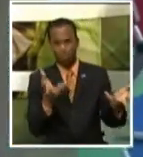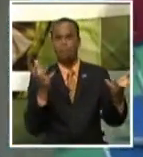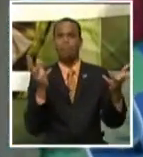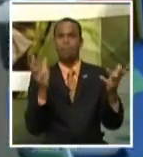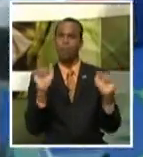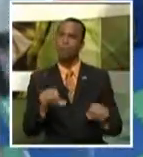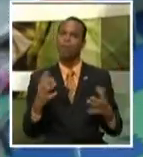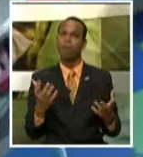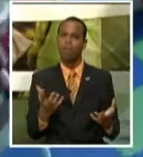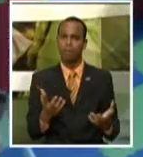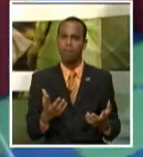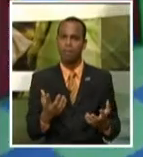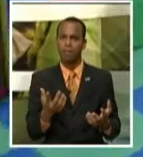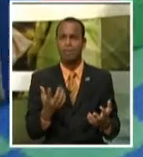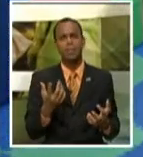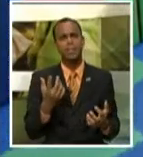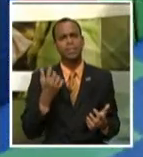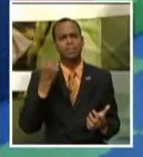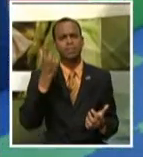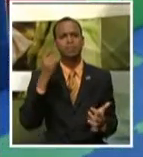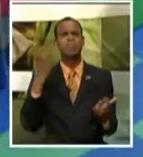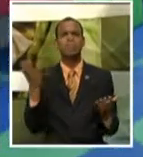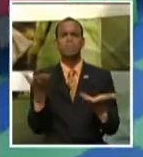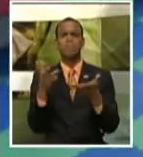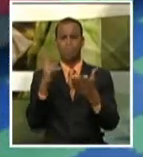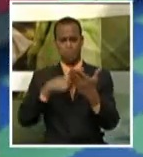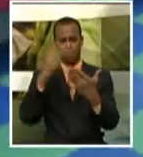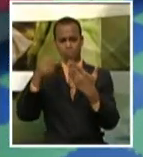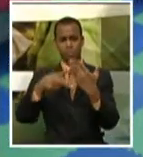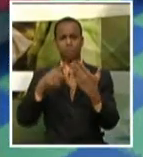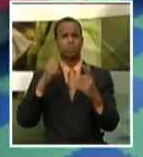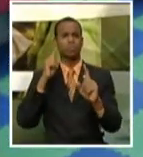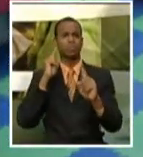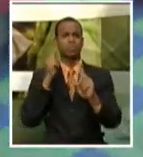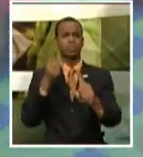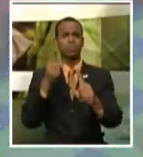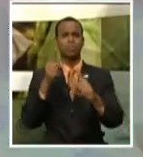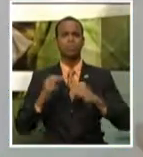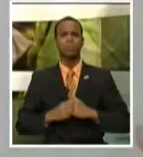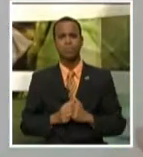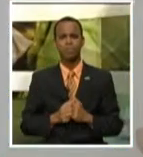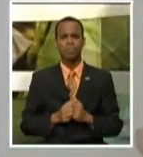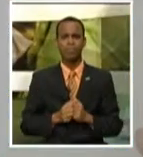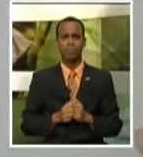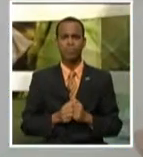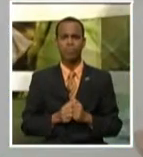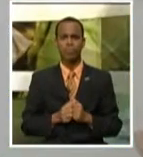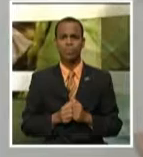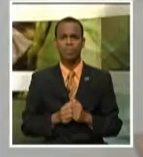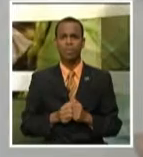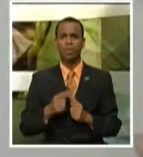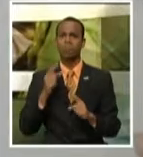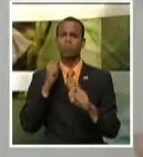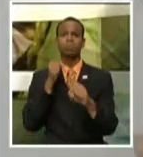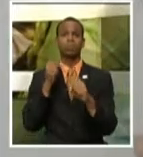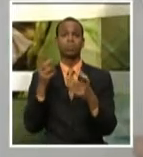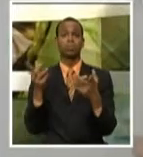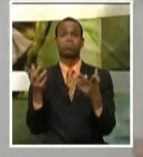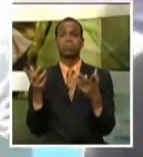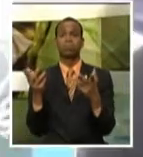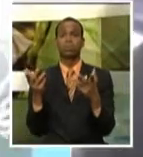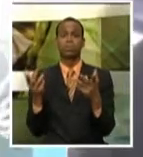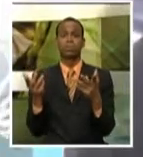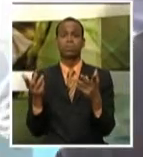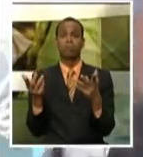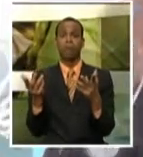superarse. Lo que estamos haciendo con estos programas es creando las condiciones para que nunca más en la República